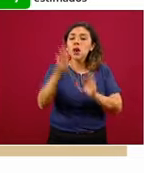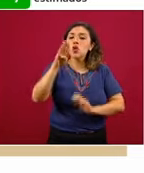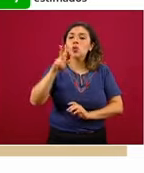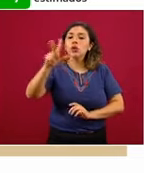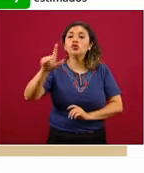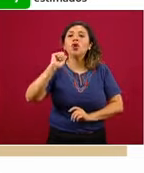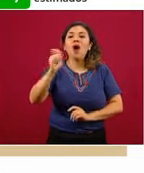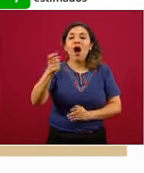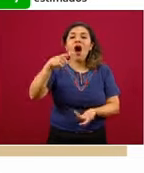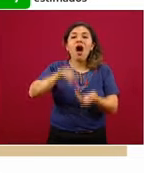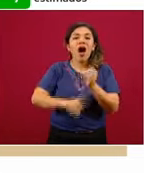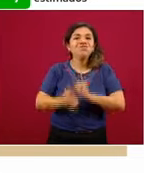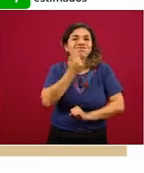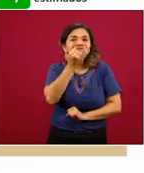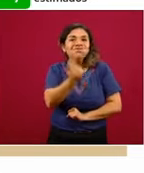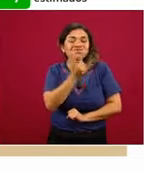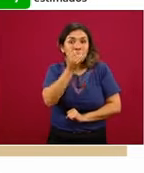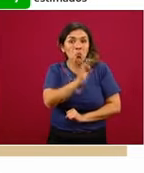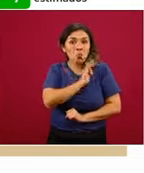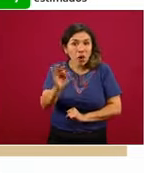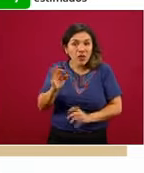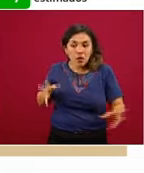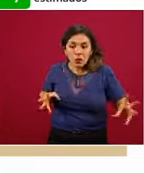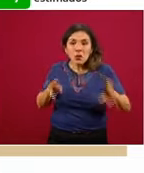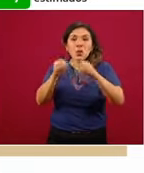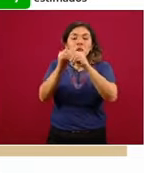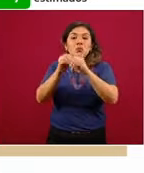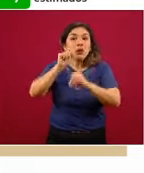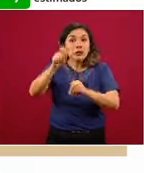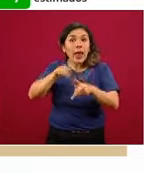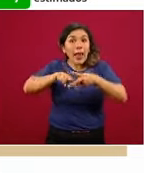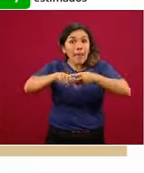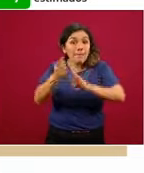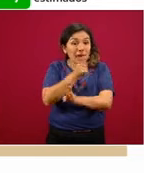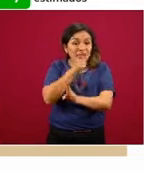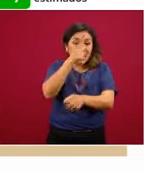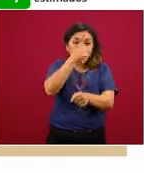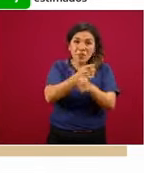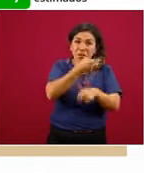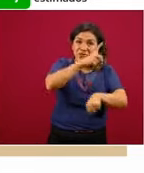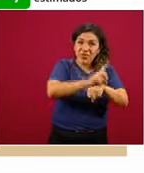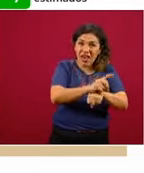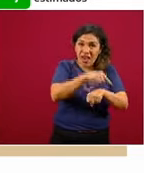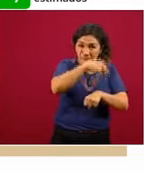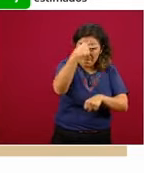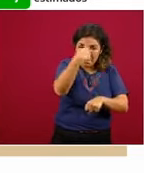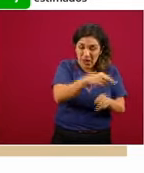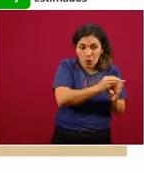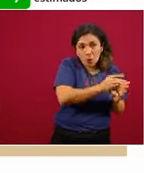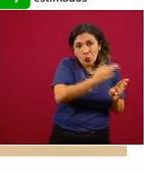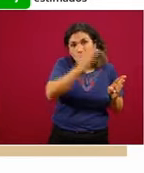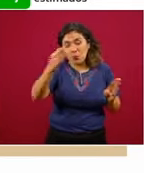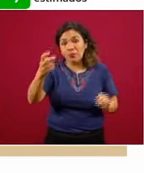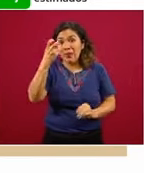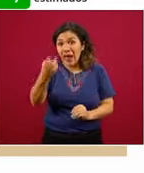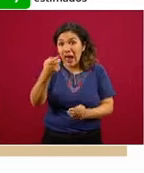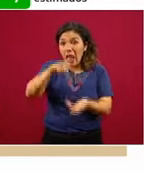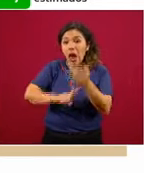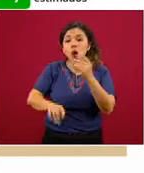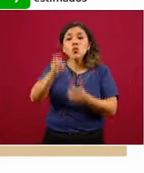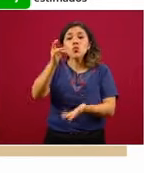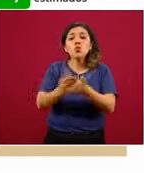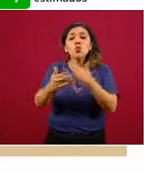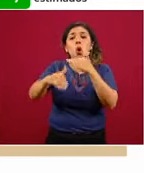444,098 son los casos estimados, pero acumulados desde que inició la epidemia en México. De estos, solamente